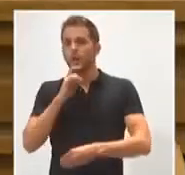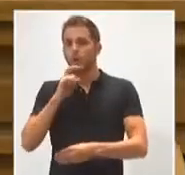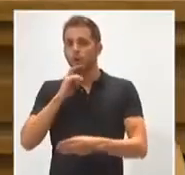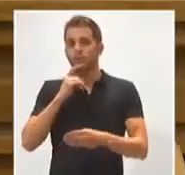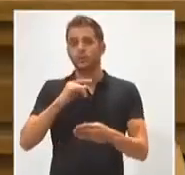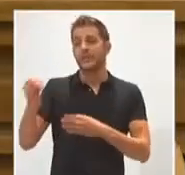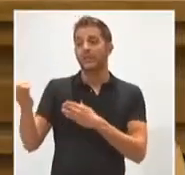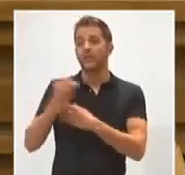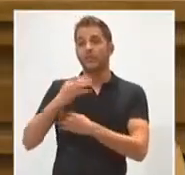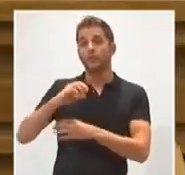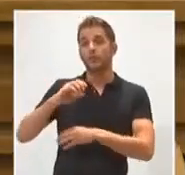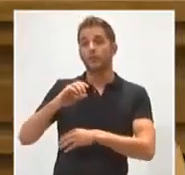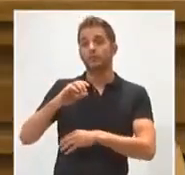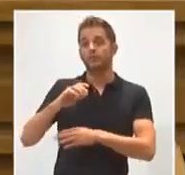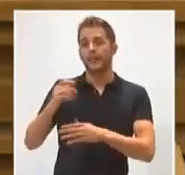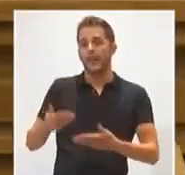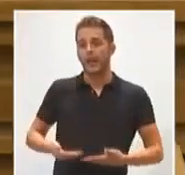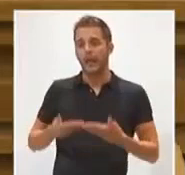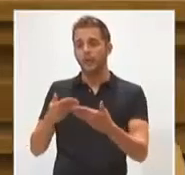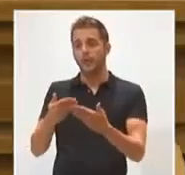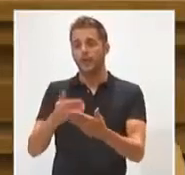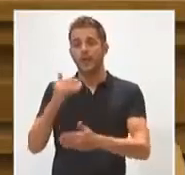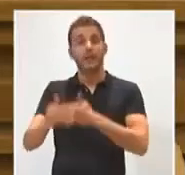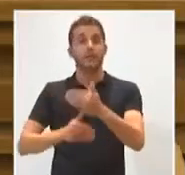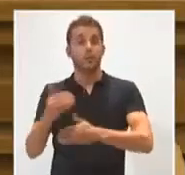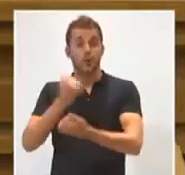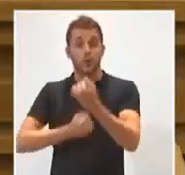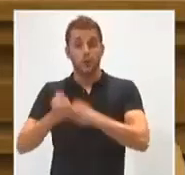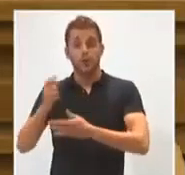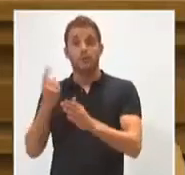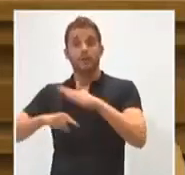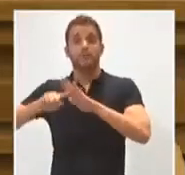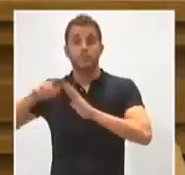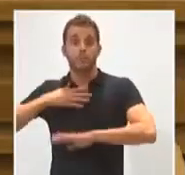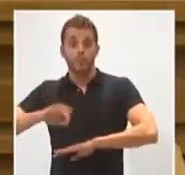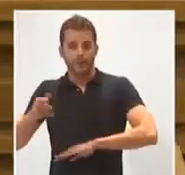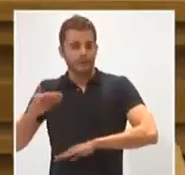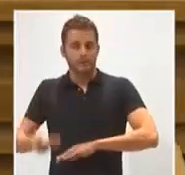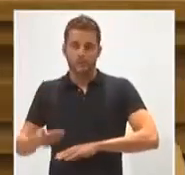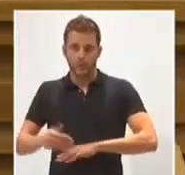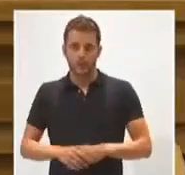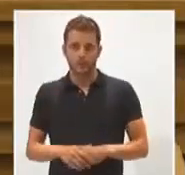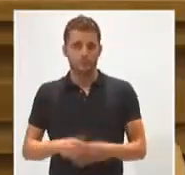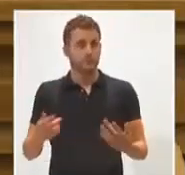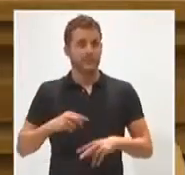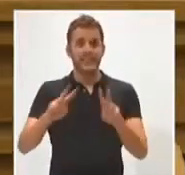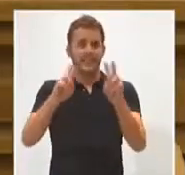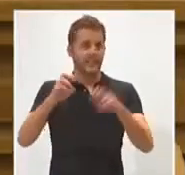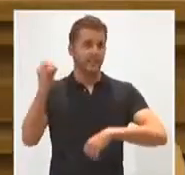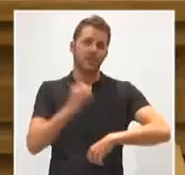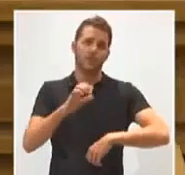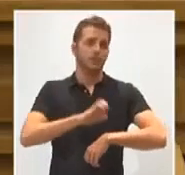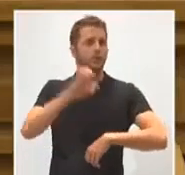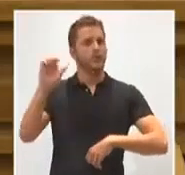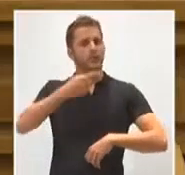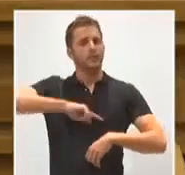distintos fondos de ayuda y promoción económica que son importantes creo realmente que en fondos europeos estamos más que